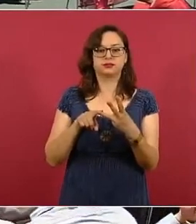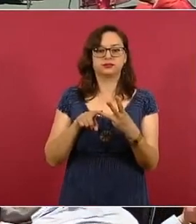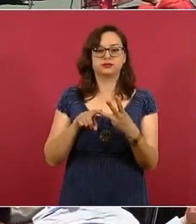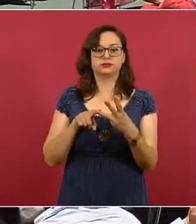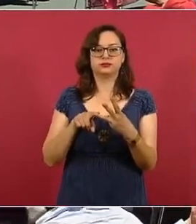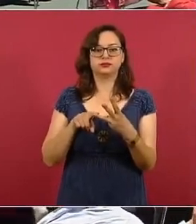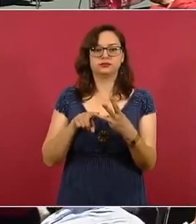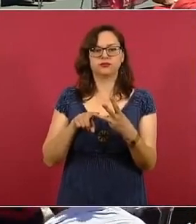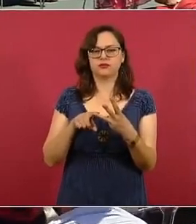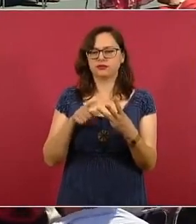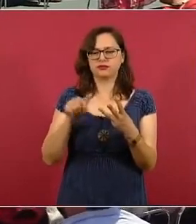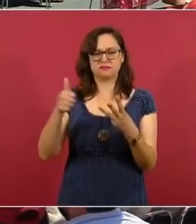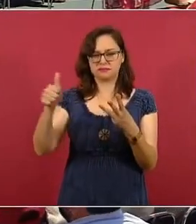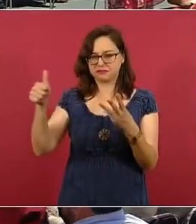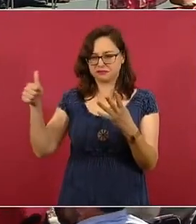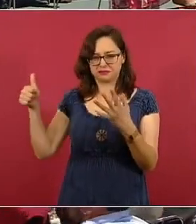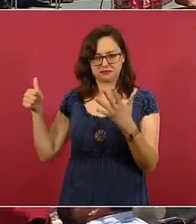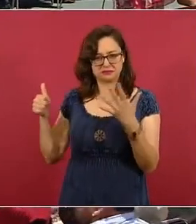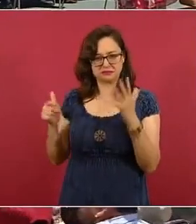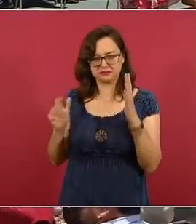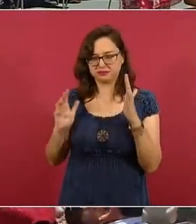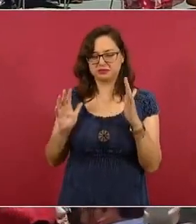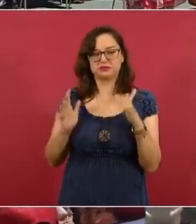como otras,